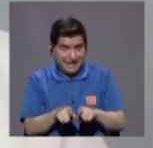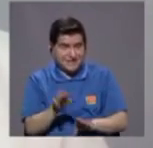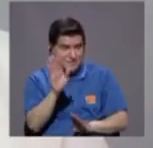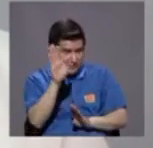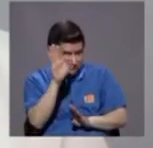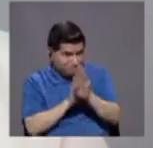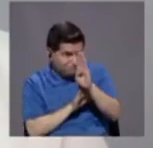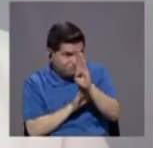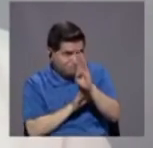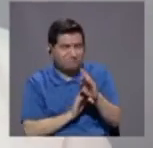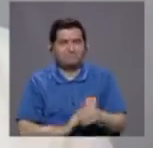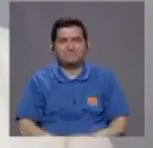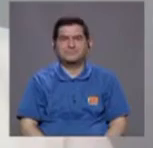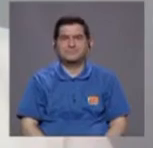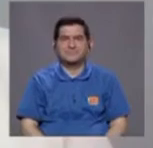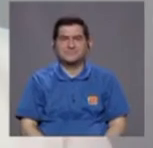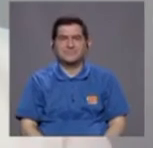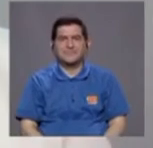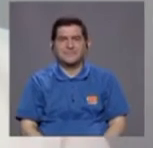desarrollan, digámoslo así,